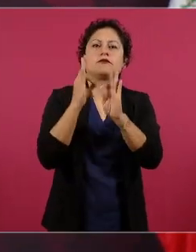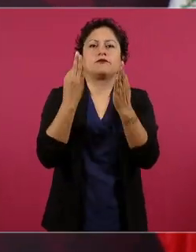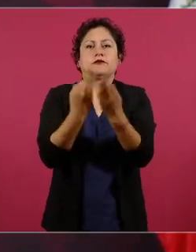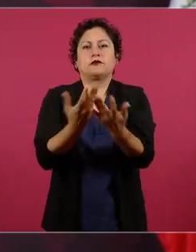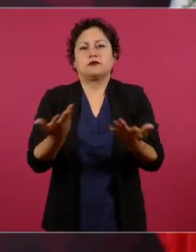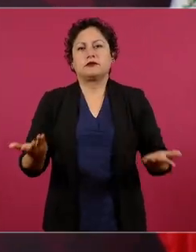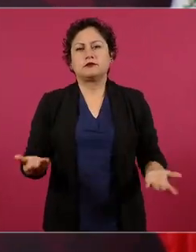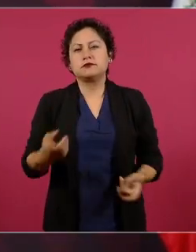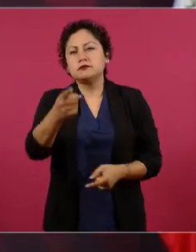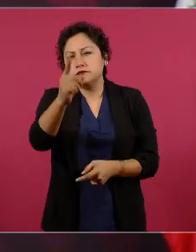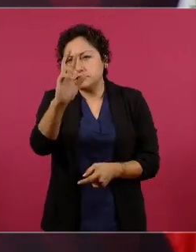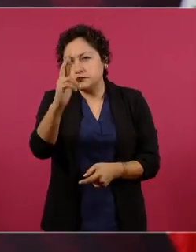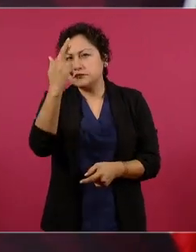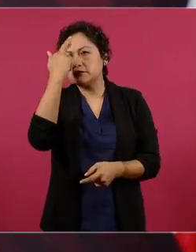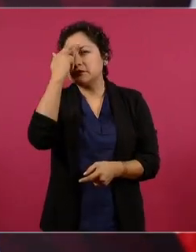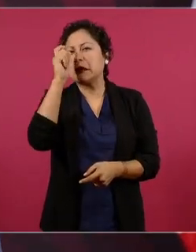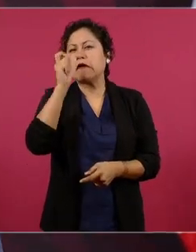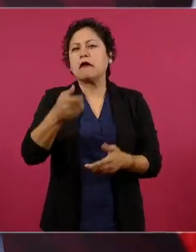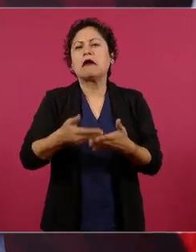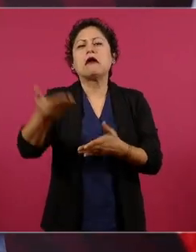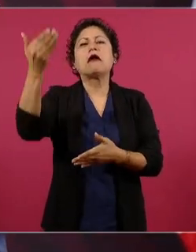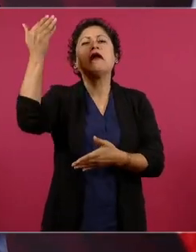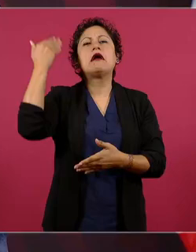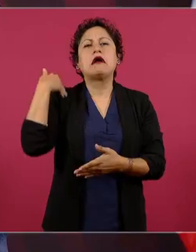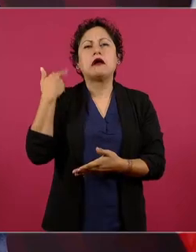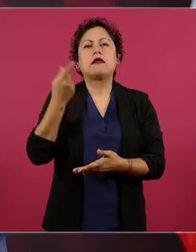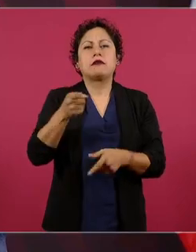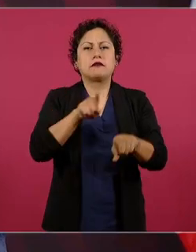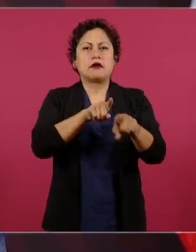para enfrentar la dictadura porfirista.